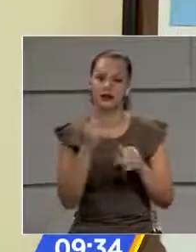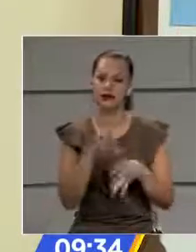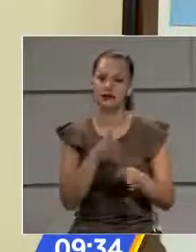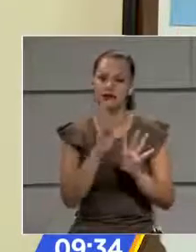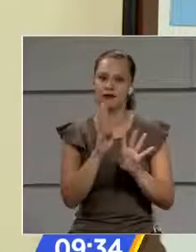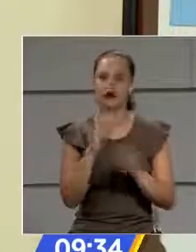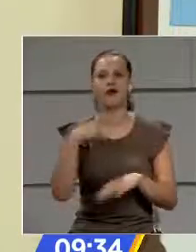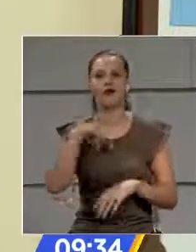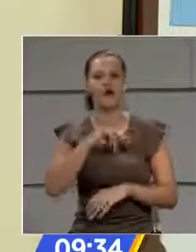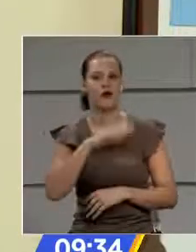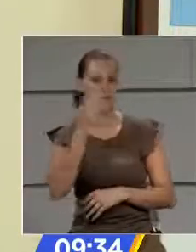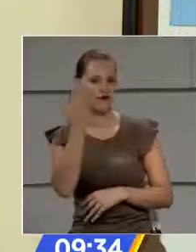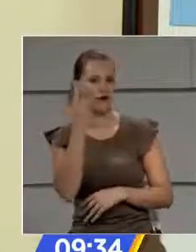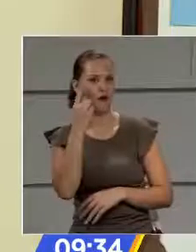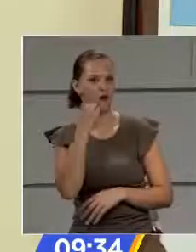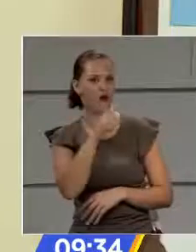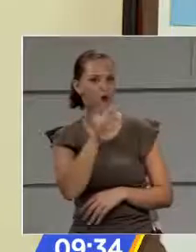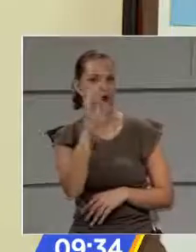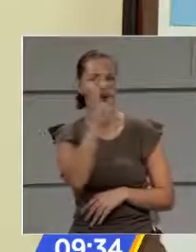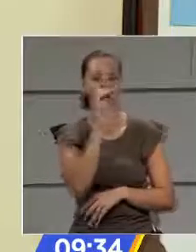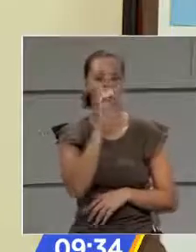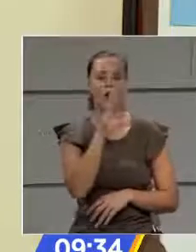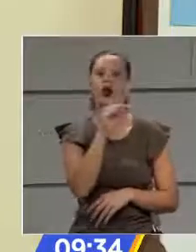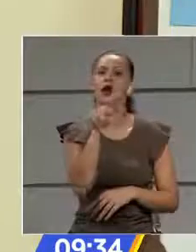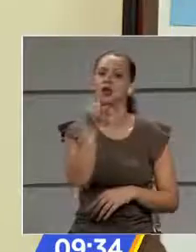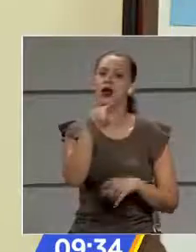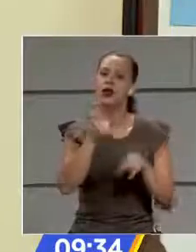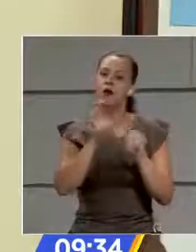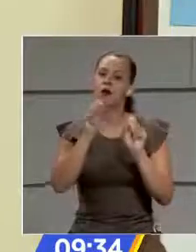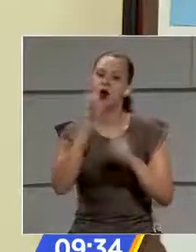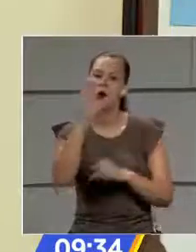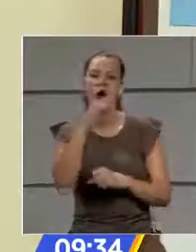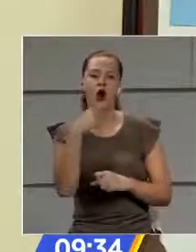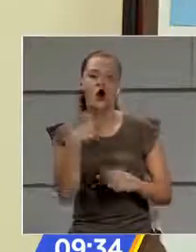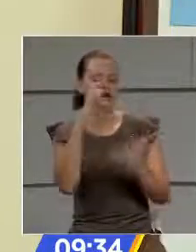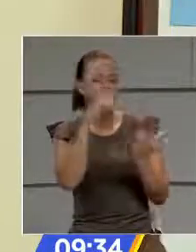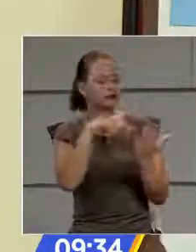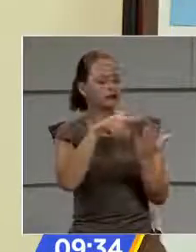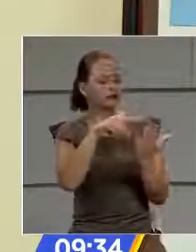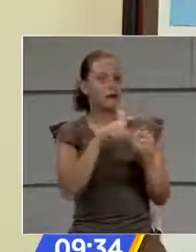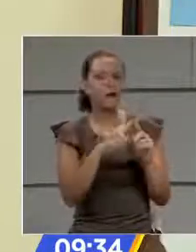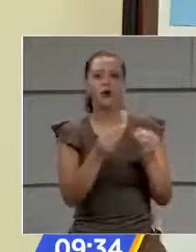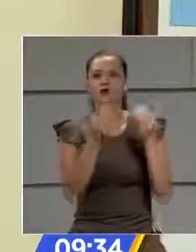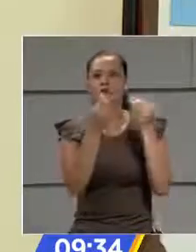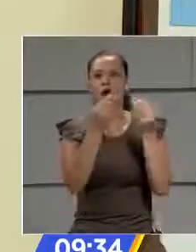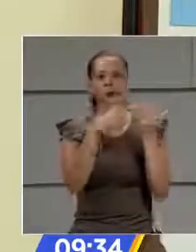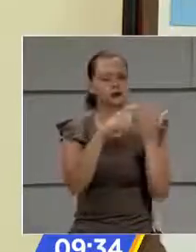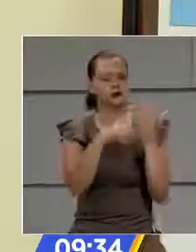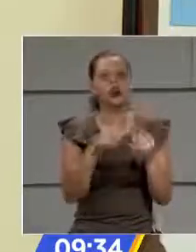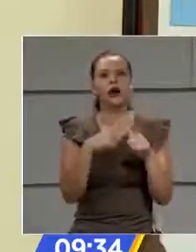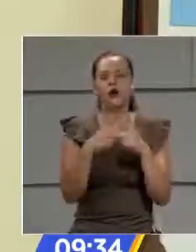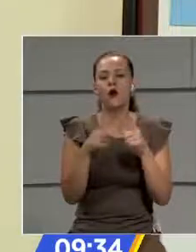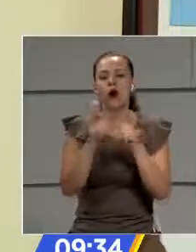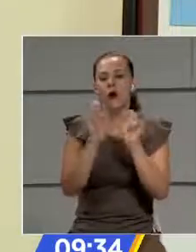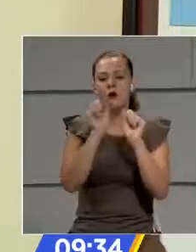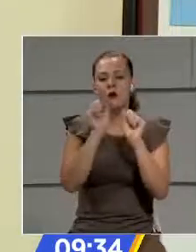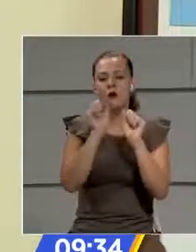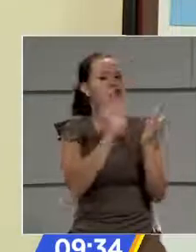en nuestro Facebook para que vayan a buscarla. Ustedes también la pueden buscar. Yo la estuve buscando, pero aparecen muchísimas. Entonces también pueden